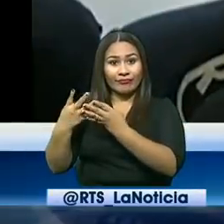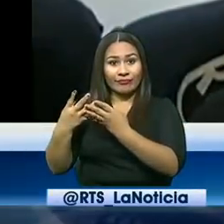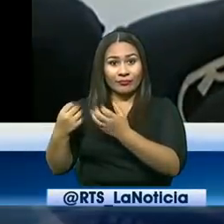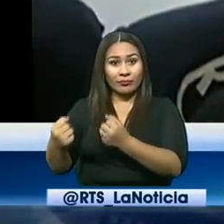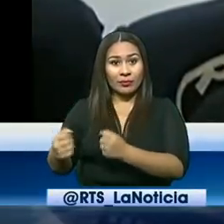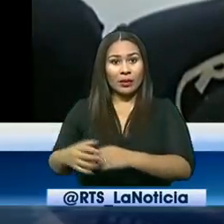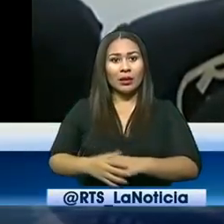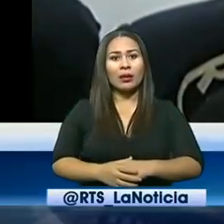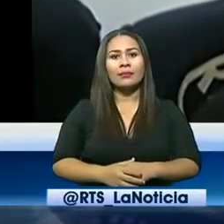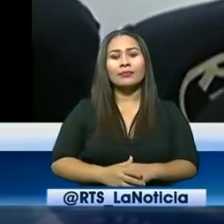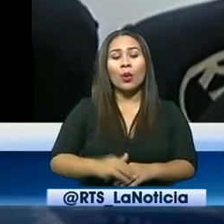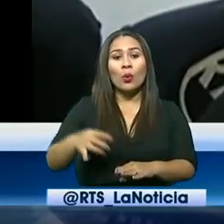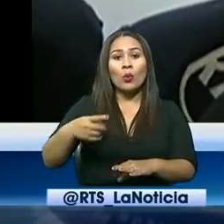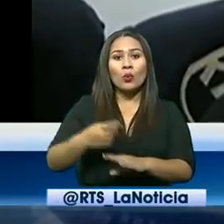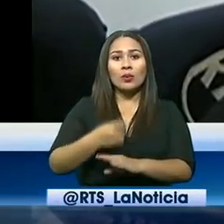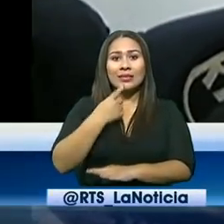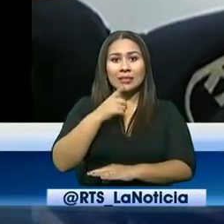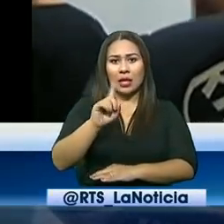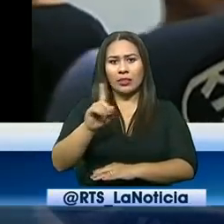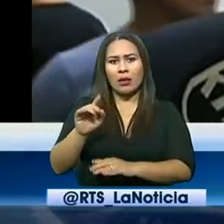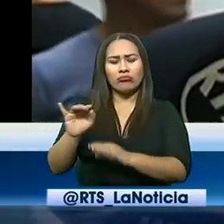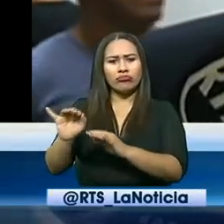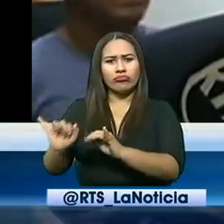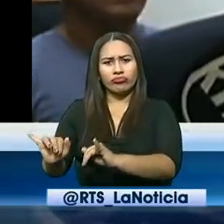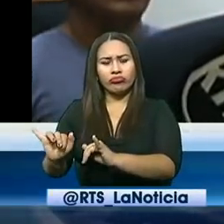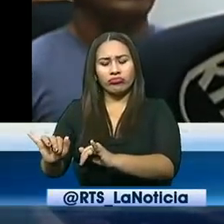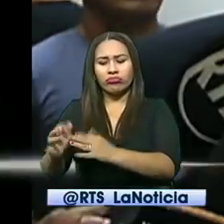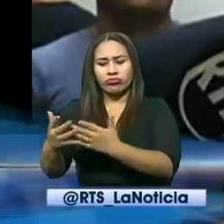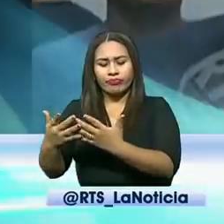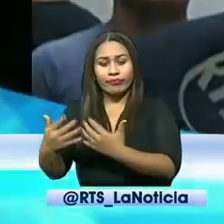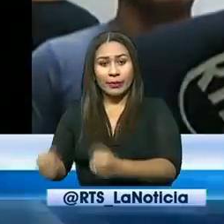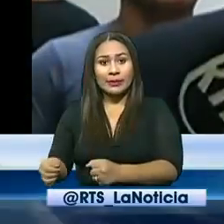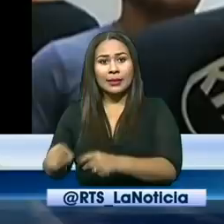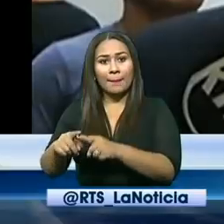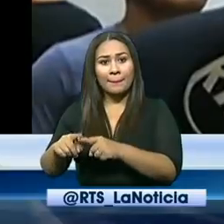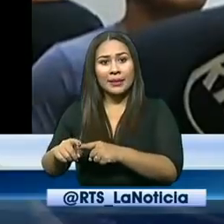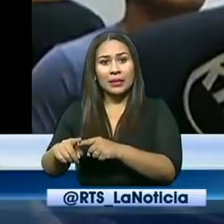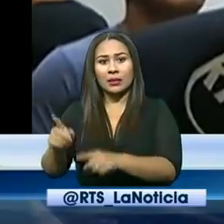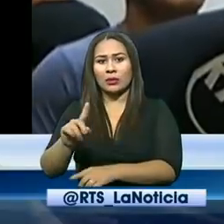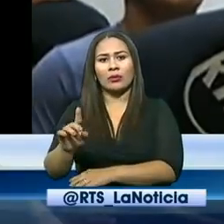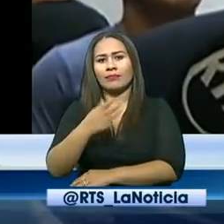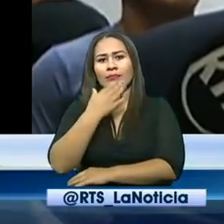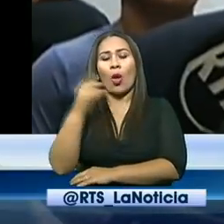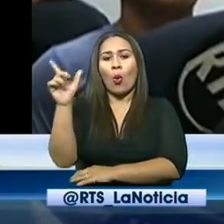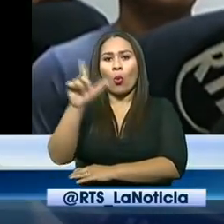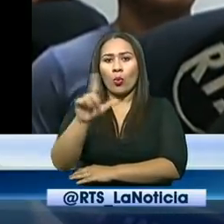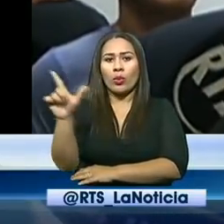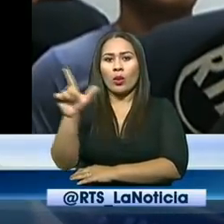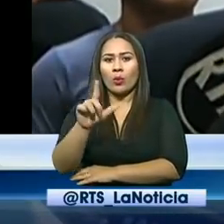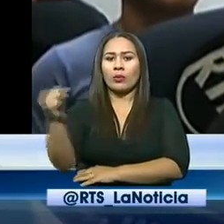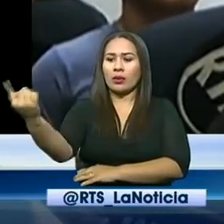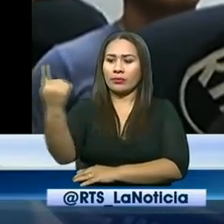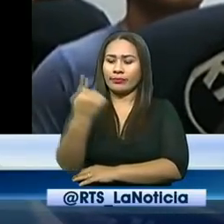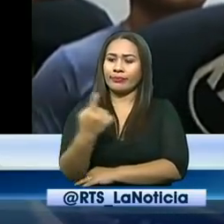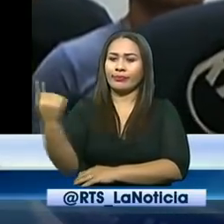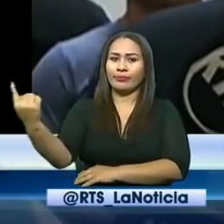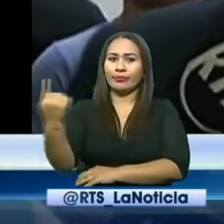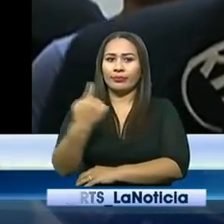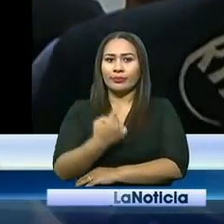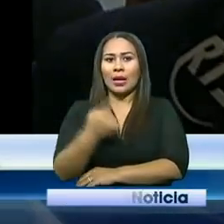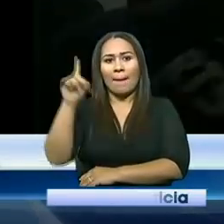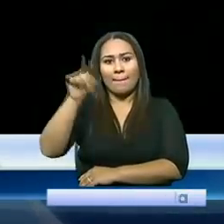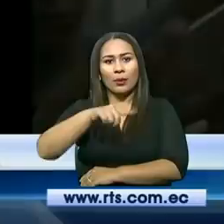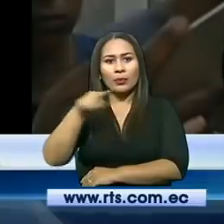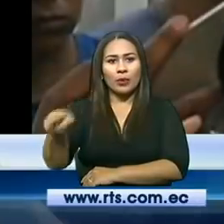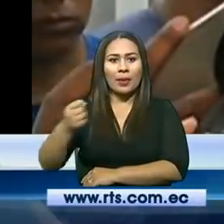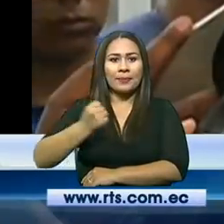determinó que no es necesario la prisión preventiva. Se le impuso que se presente cada lunes los lunes cada semana y la prohibición de salir del